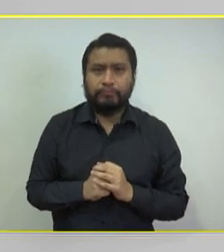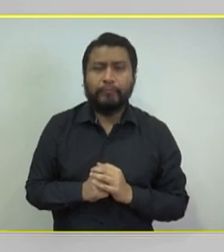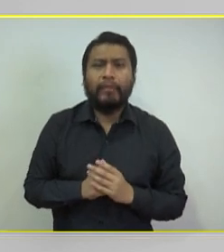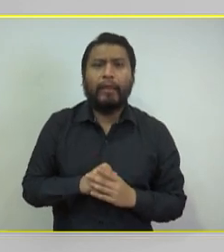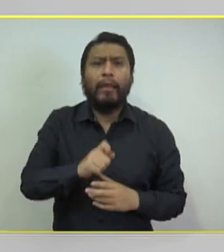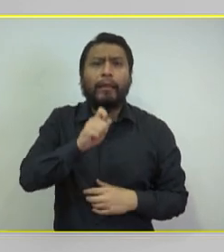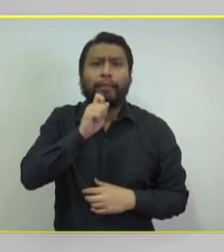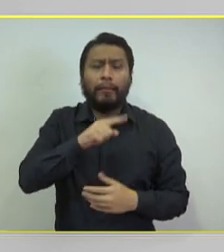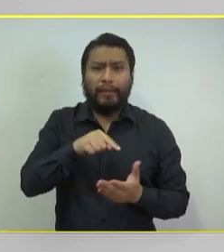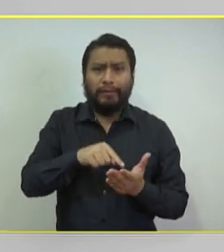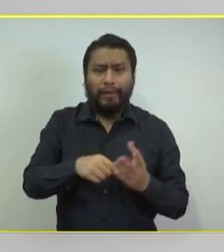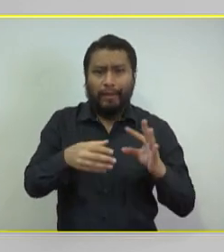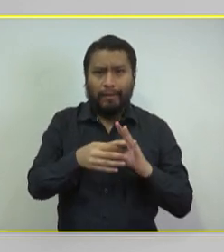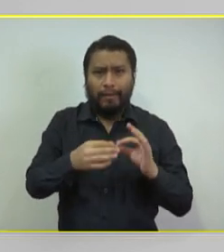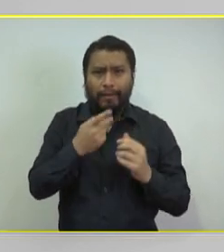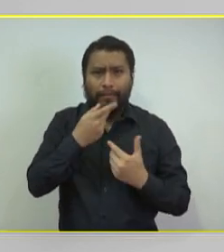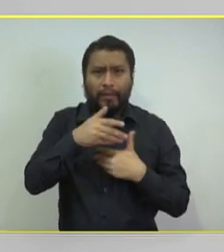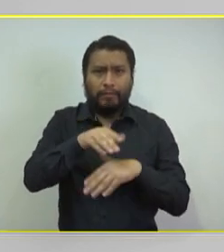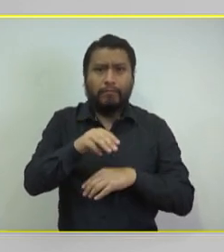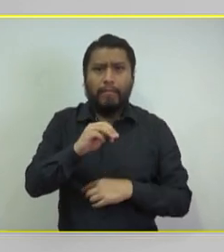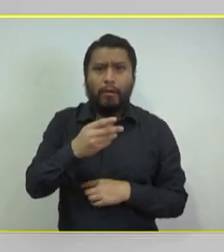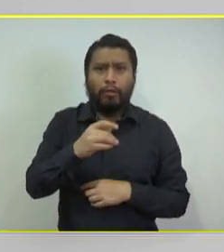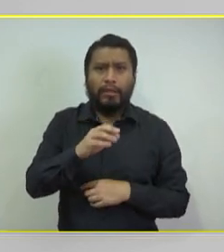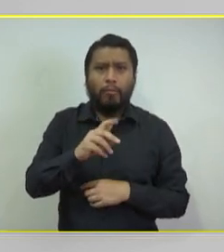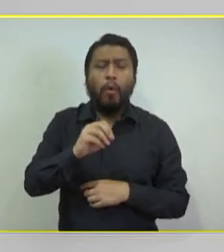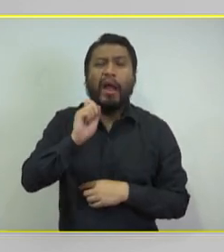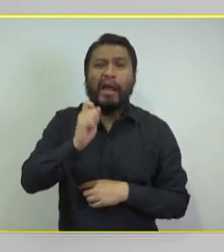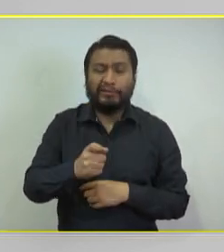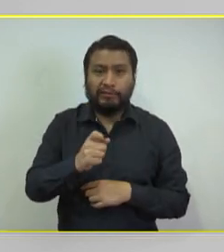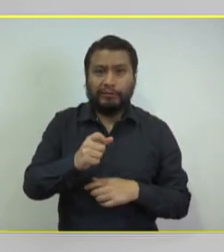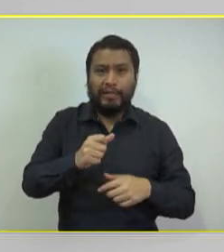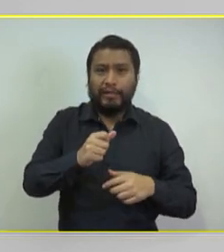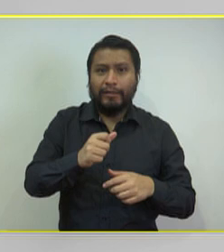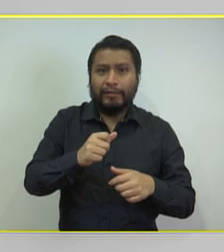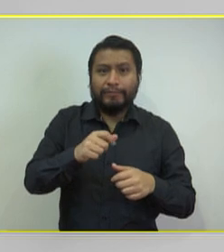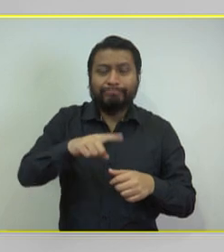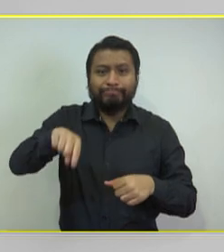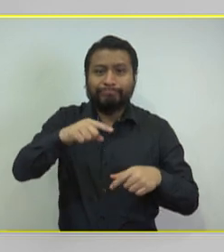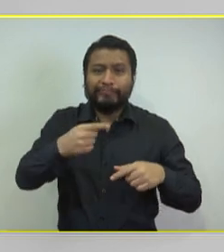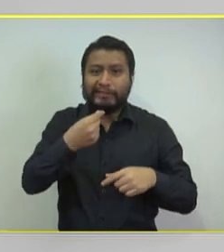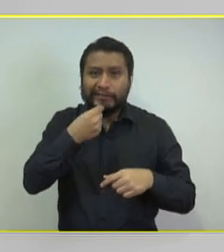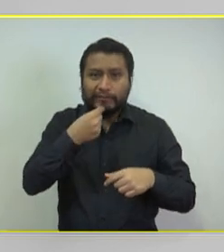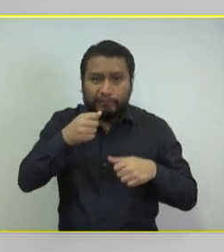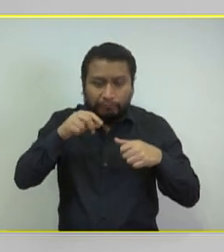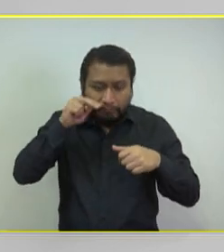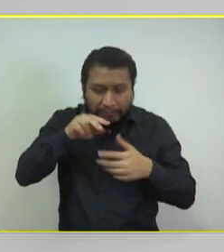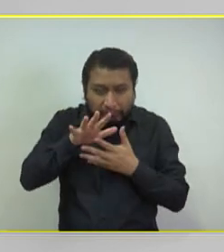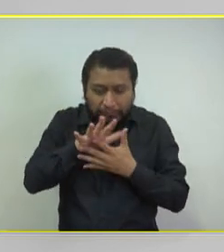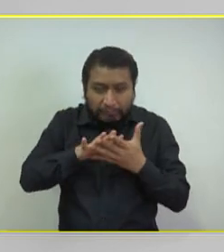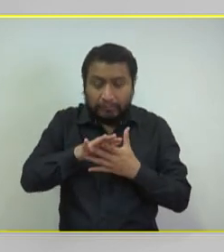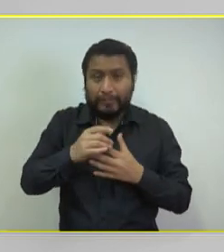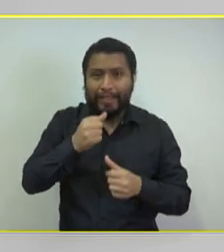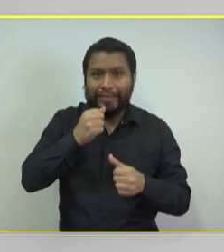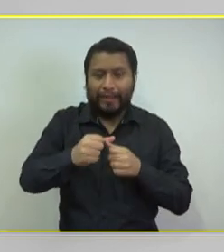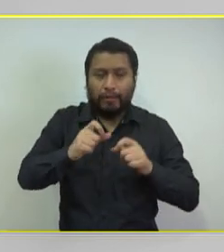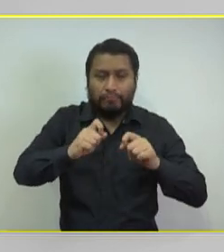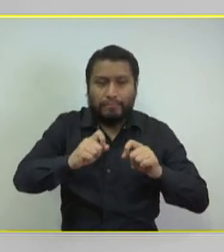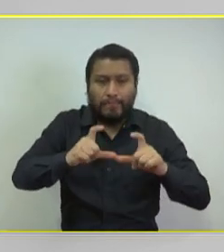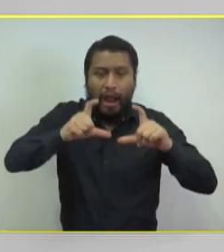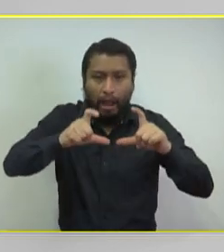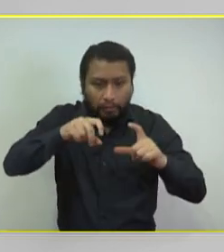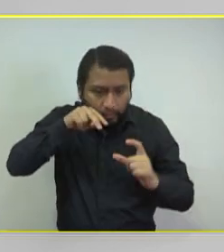Contempla macrotipo, que es texto en mayor tamaño para los niños con debilidad visual, y pues está acompañado de